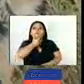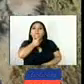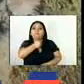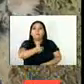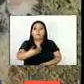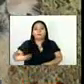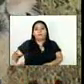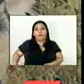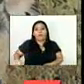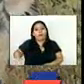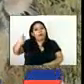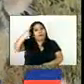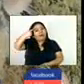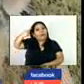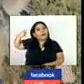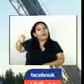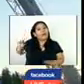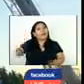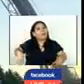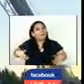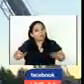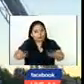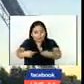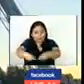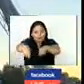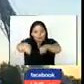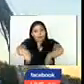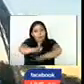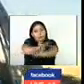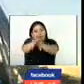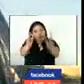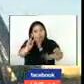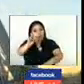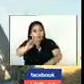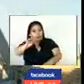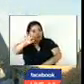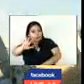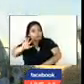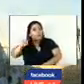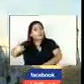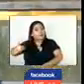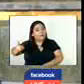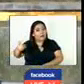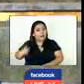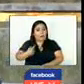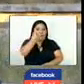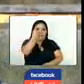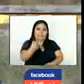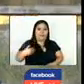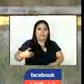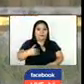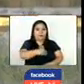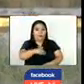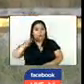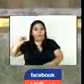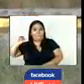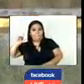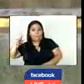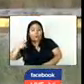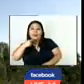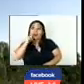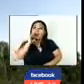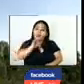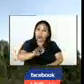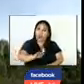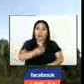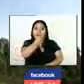en conmemoración a los 25 años de la firma de los Acuerdos de Paz. El ministro Romeo Rodríguez prometió que en 60